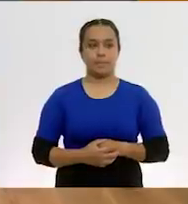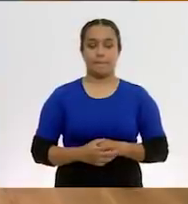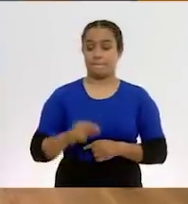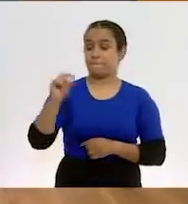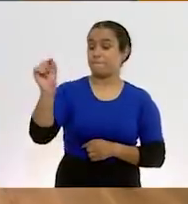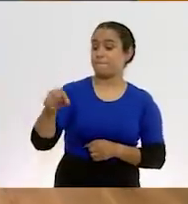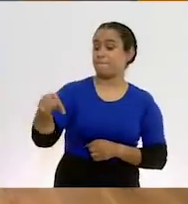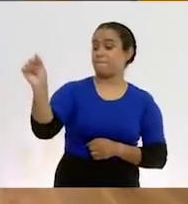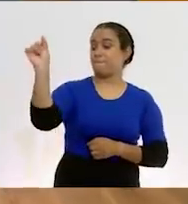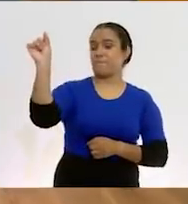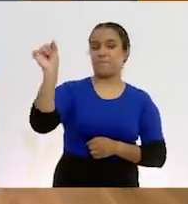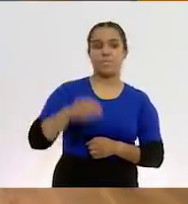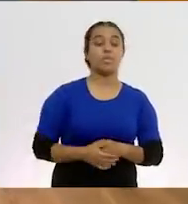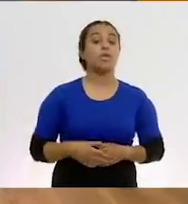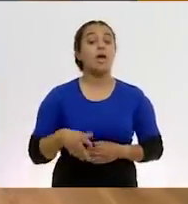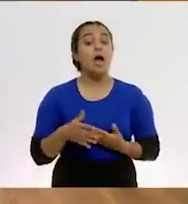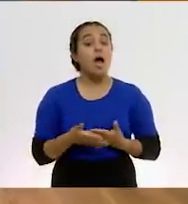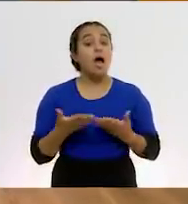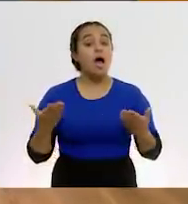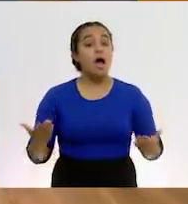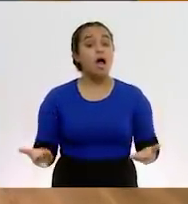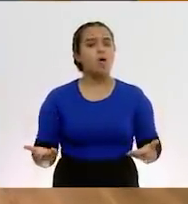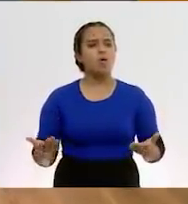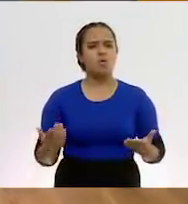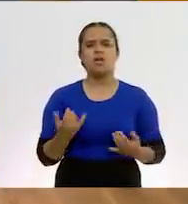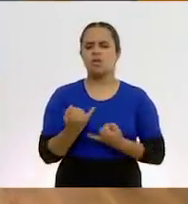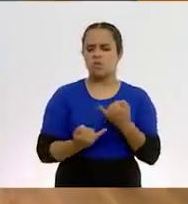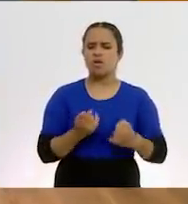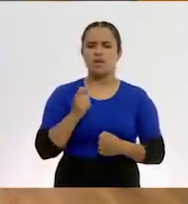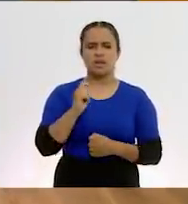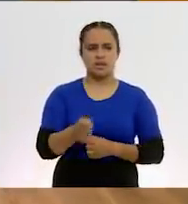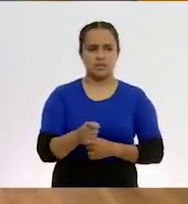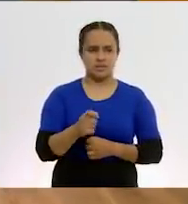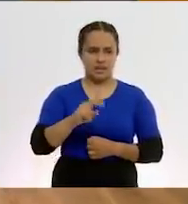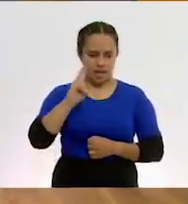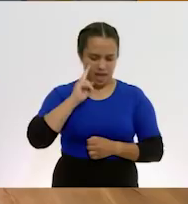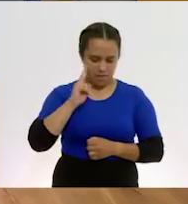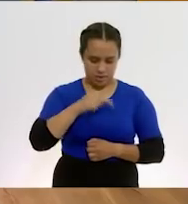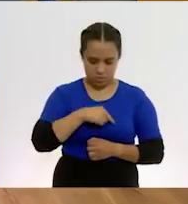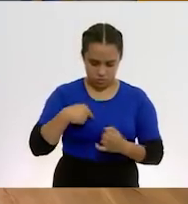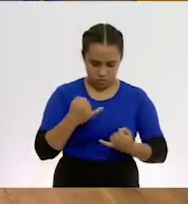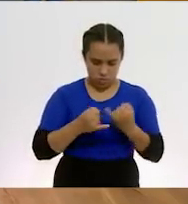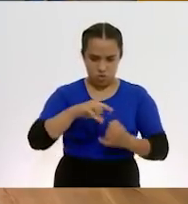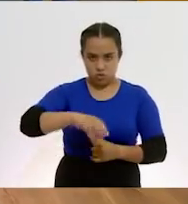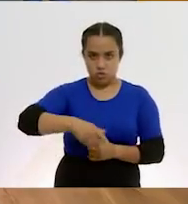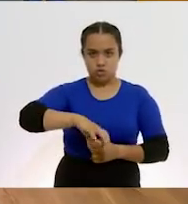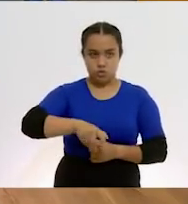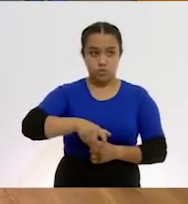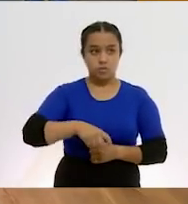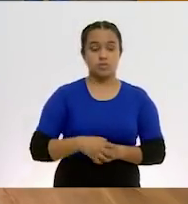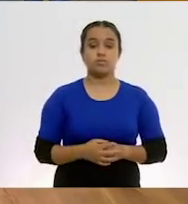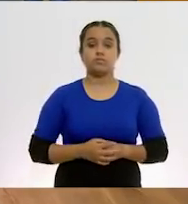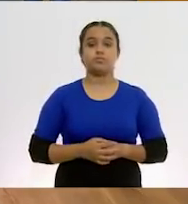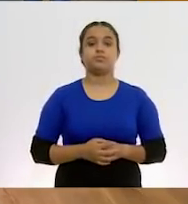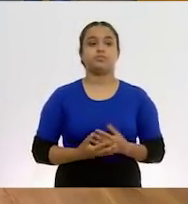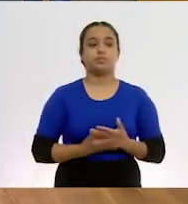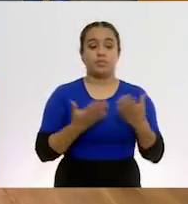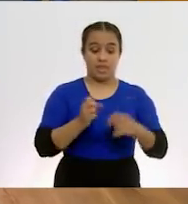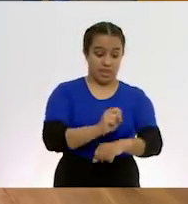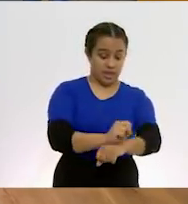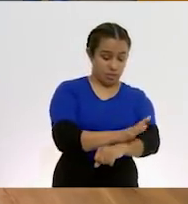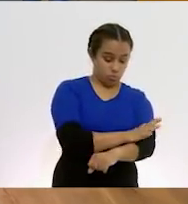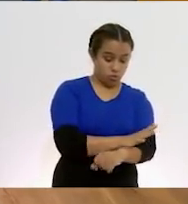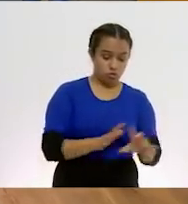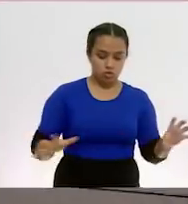¡Ting! Pero ahora, ajá, ¿de qué se trata el juego? Vamos a hacer algunas rondas, Mariana. Sí. Combinando